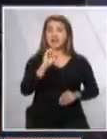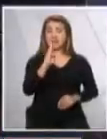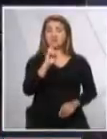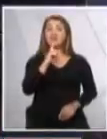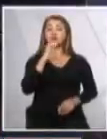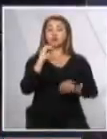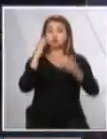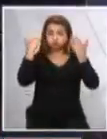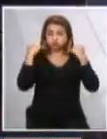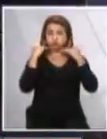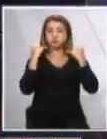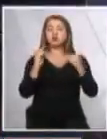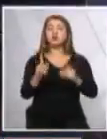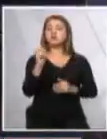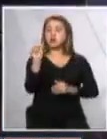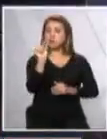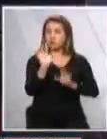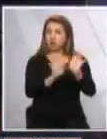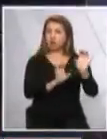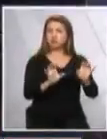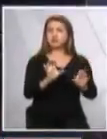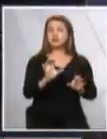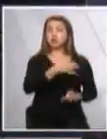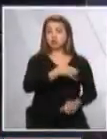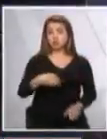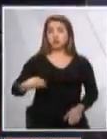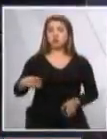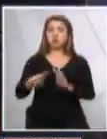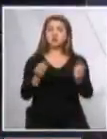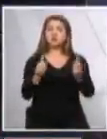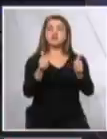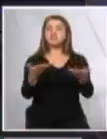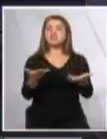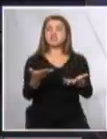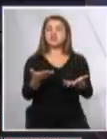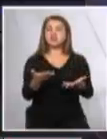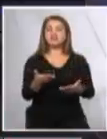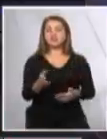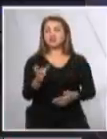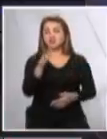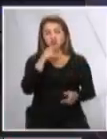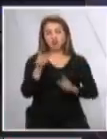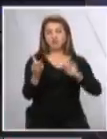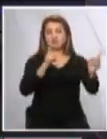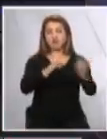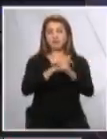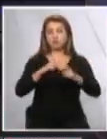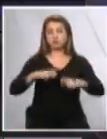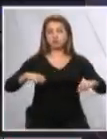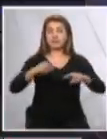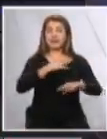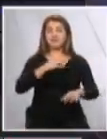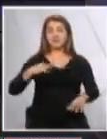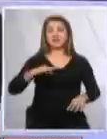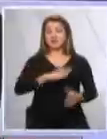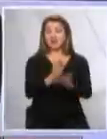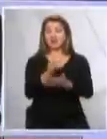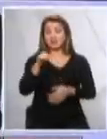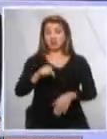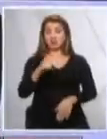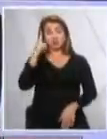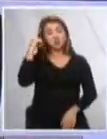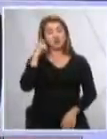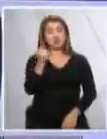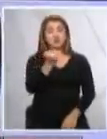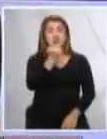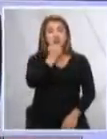que una de las pocas cosas que el gobierno ha hecho bien es no haber hecho cambio de gabinete hasta ahora. Creo que habría sido un gran error y yo creo que además